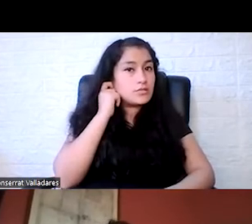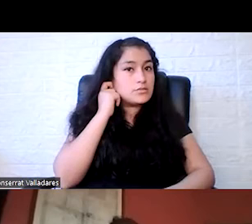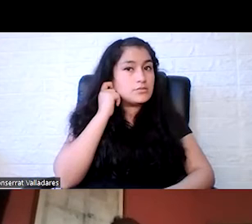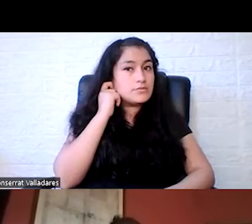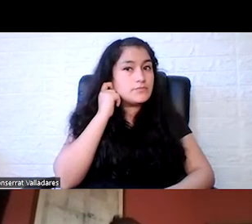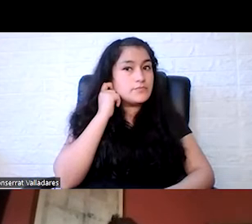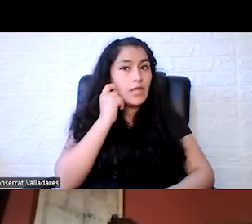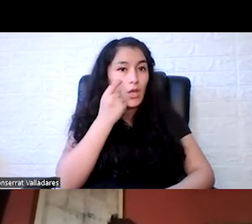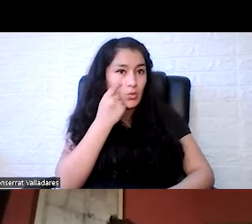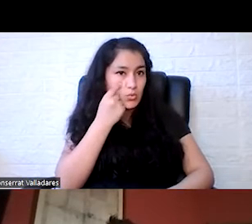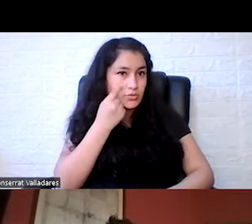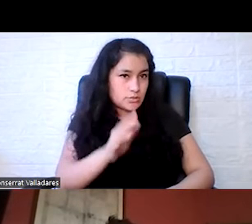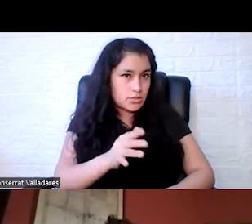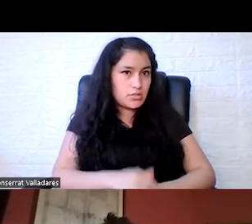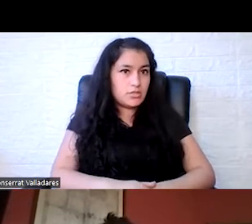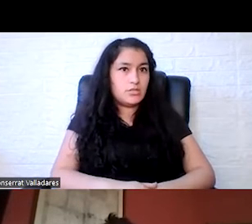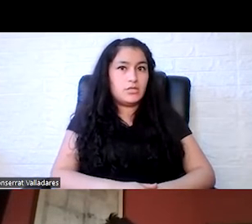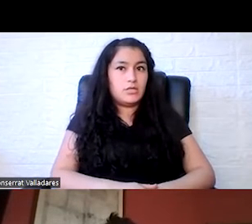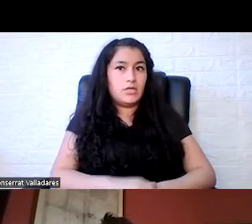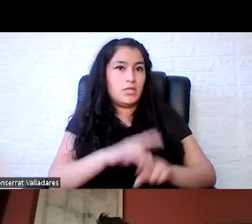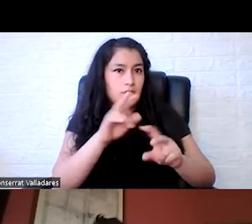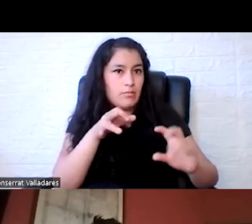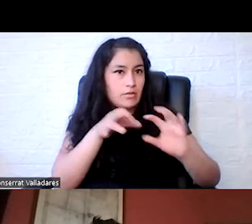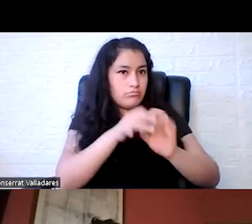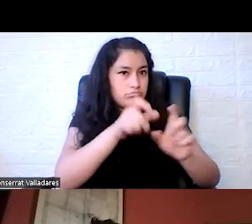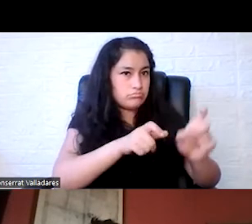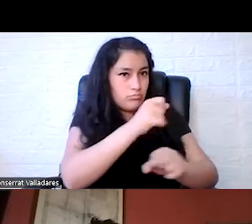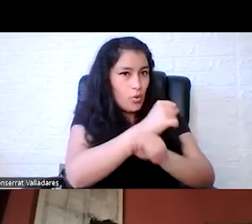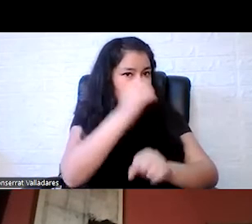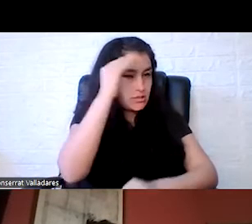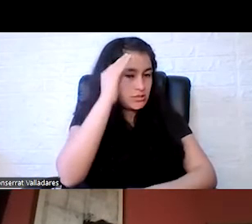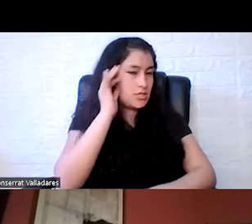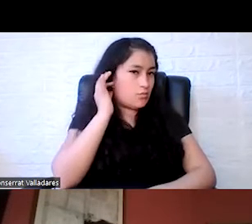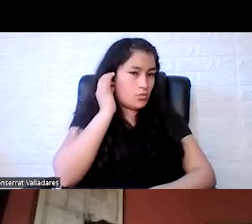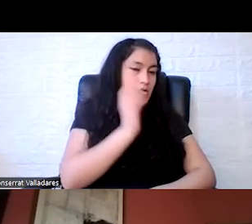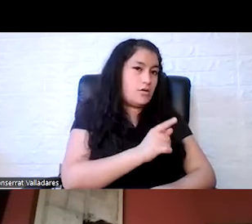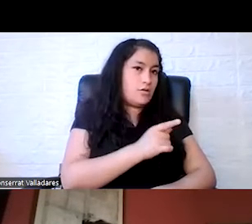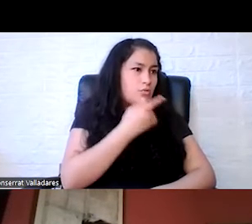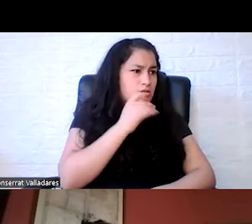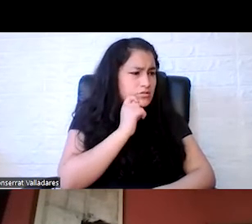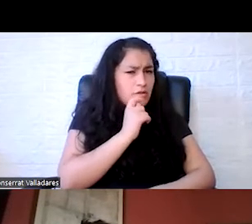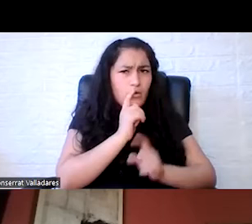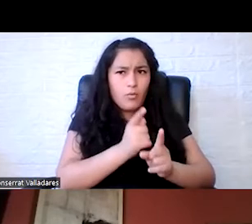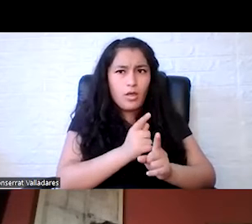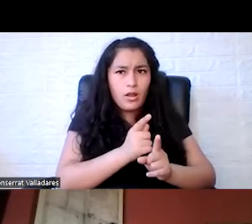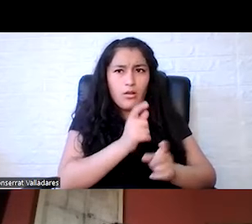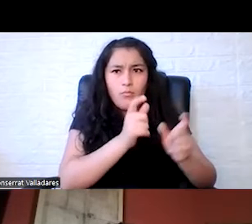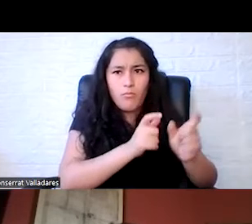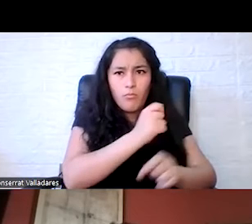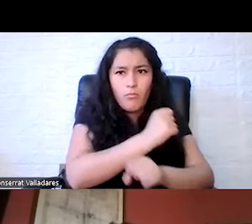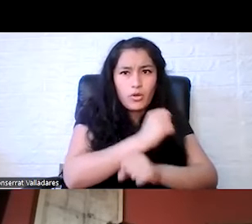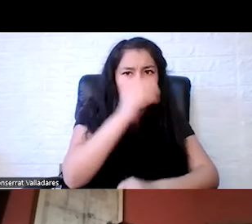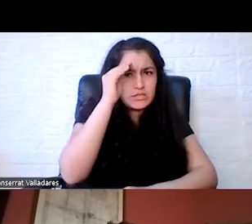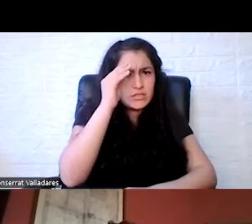que conocí en la policía, porque son precisamente mujeres